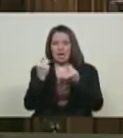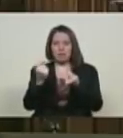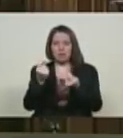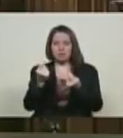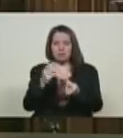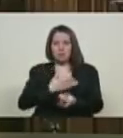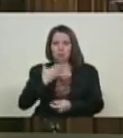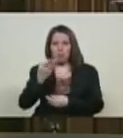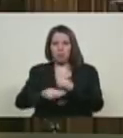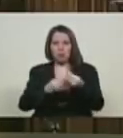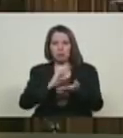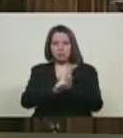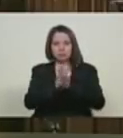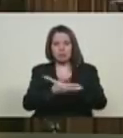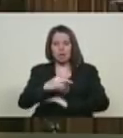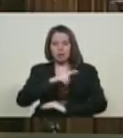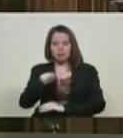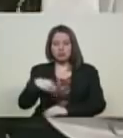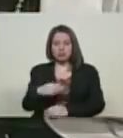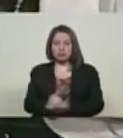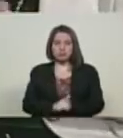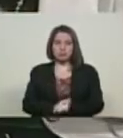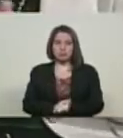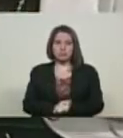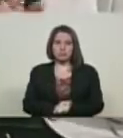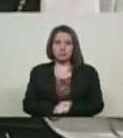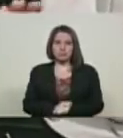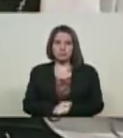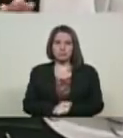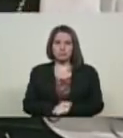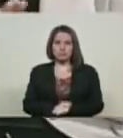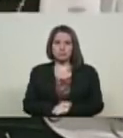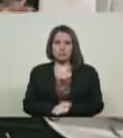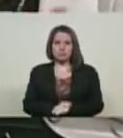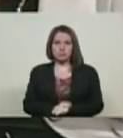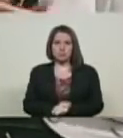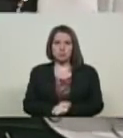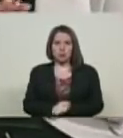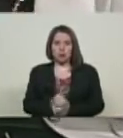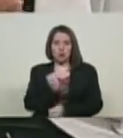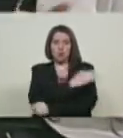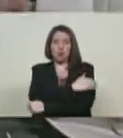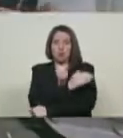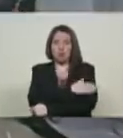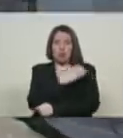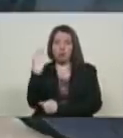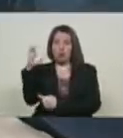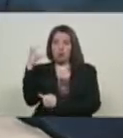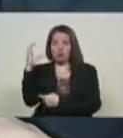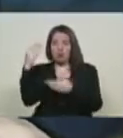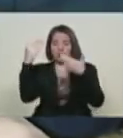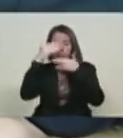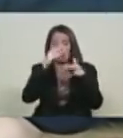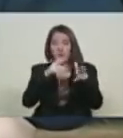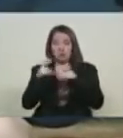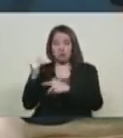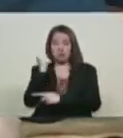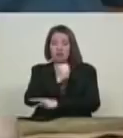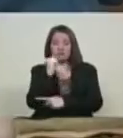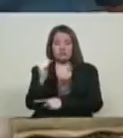con nosotros. Jamás, oligarcas colombianos, terroristas, asesinos.